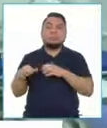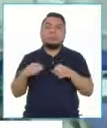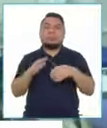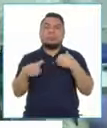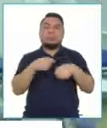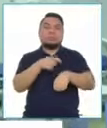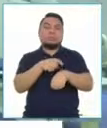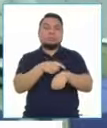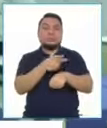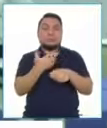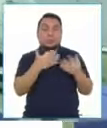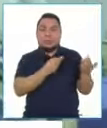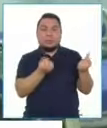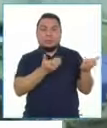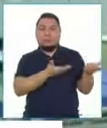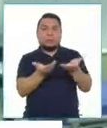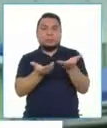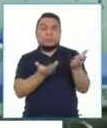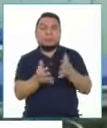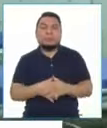los plazos de entrega.